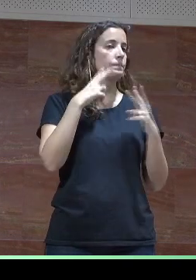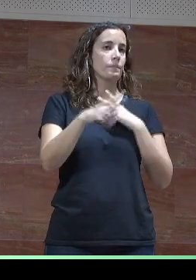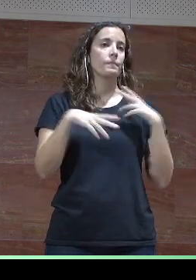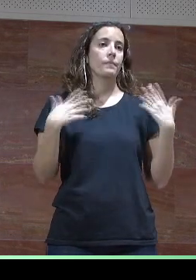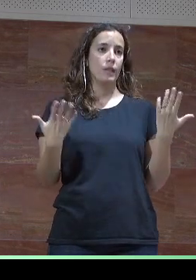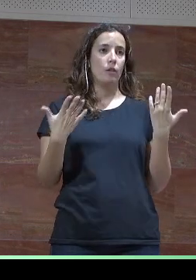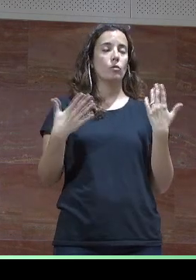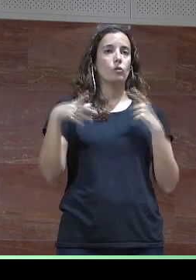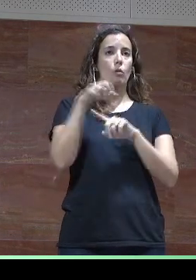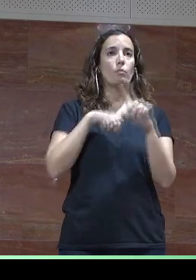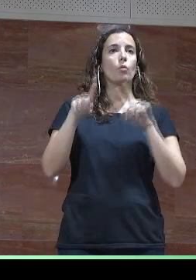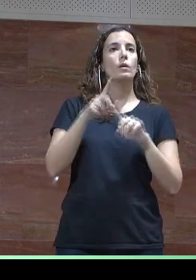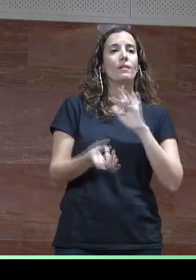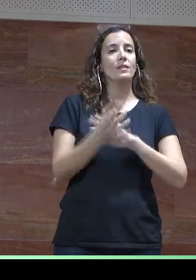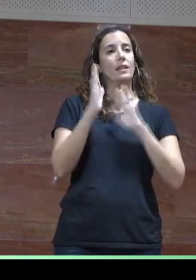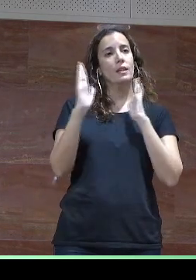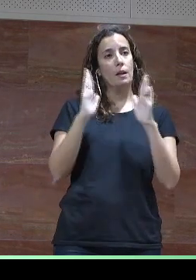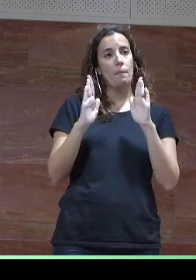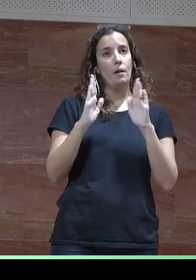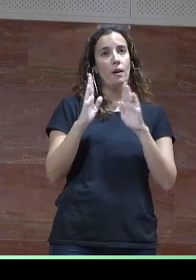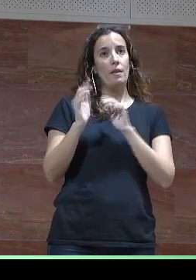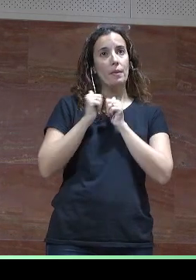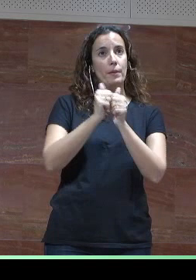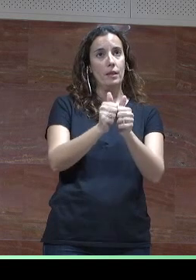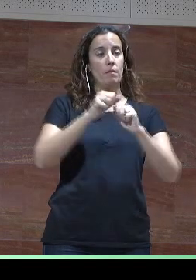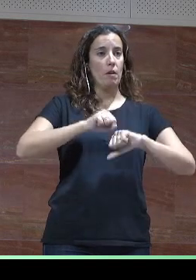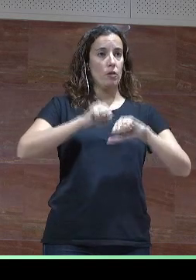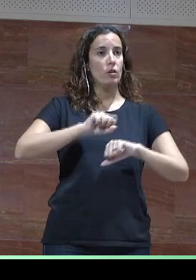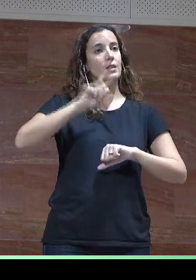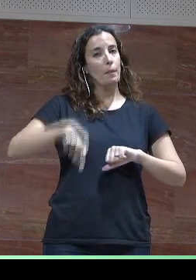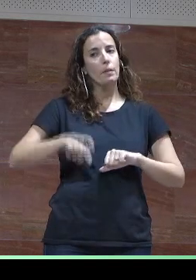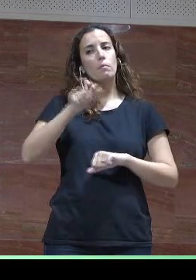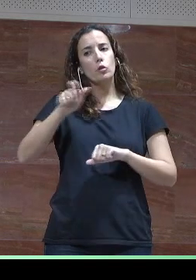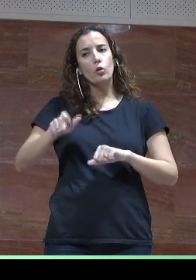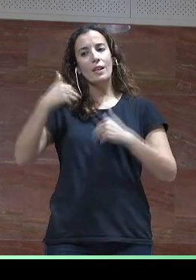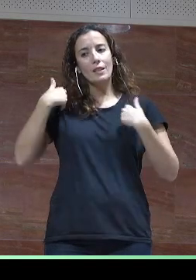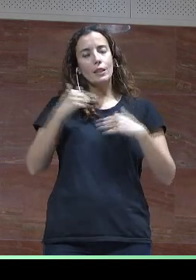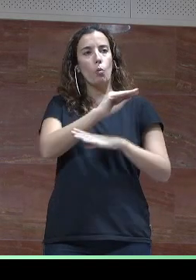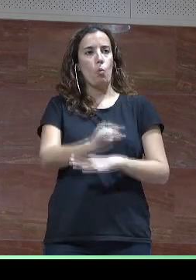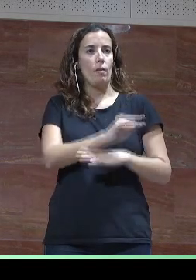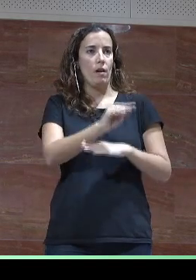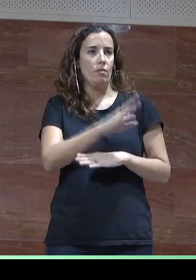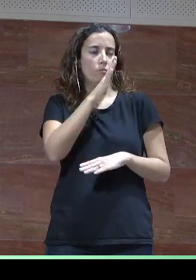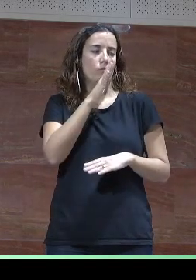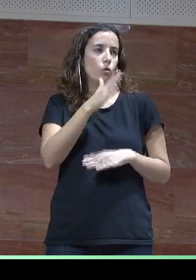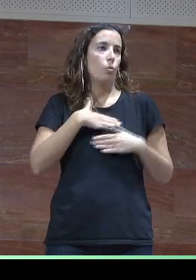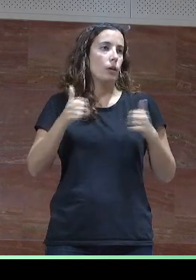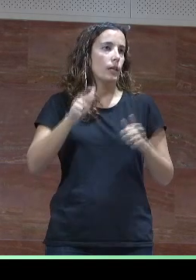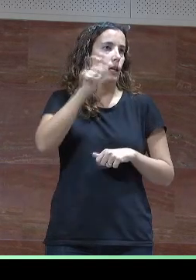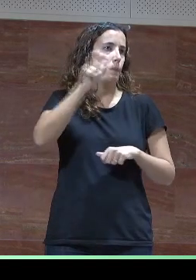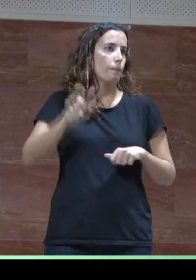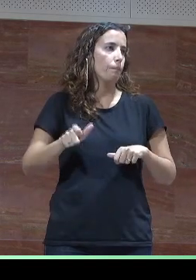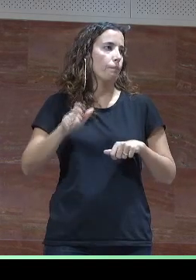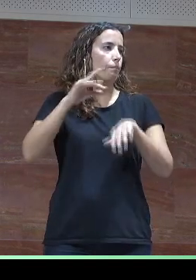se crea en la etapa de dependencia en los mayores de las personas que los cuidan, porque cualquier geriatra, y me figuro que los dos que han hablado esta